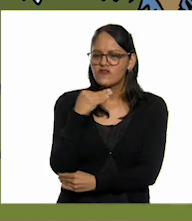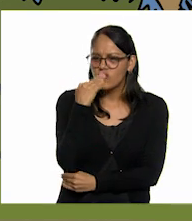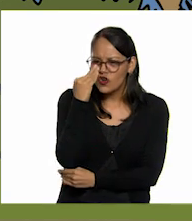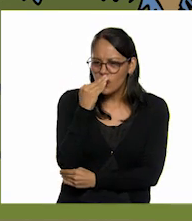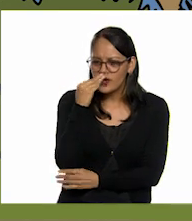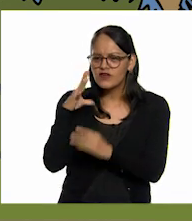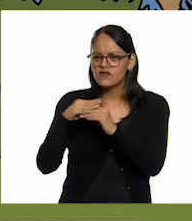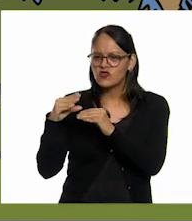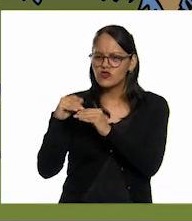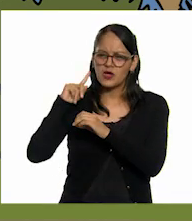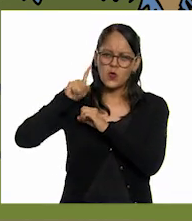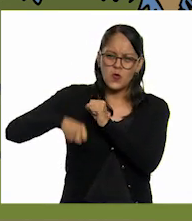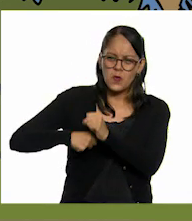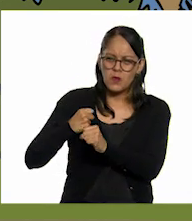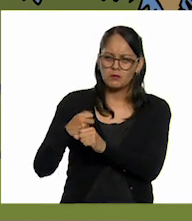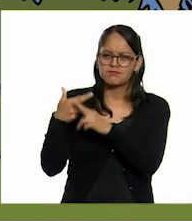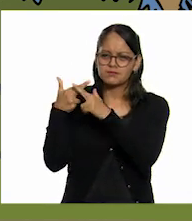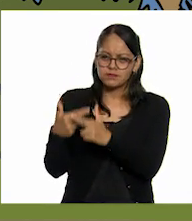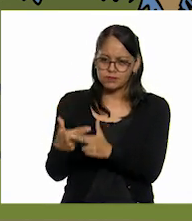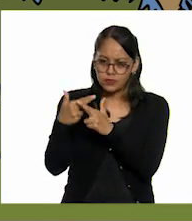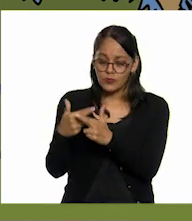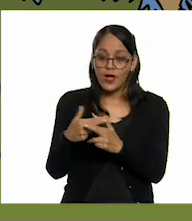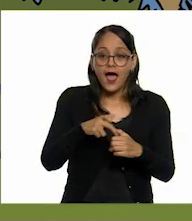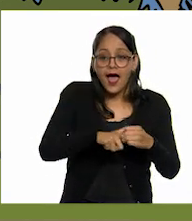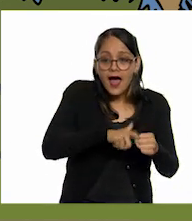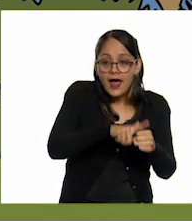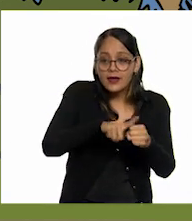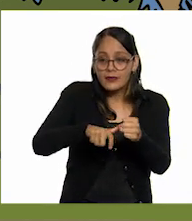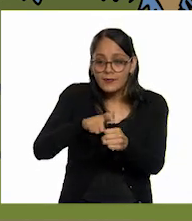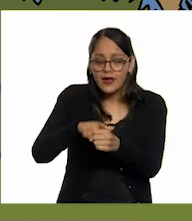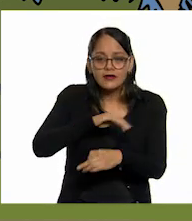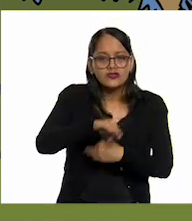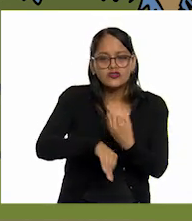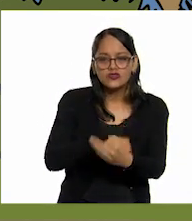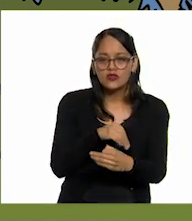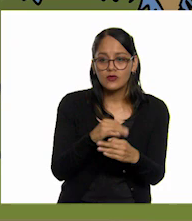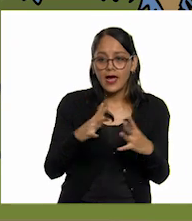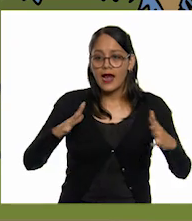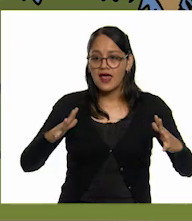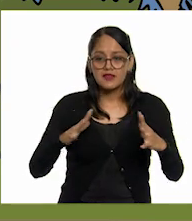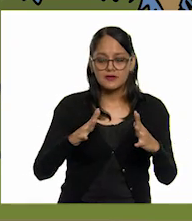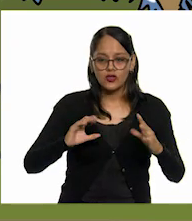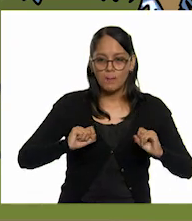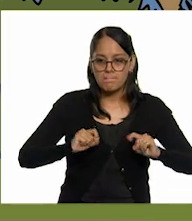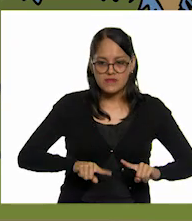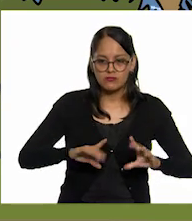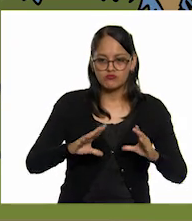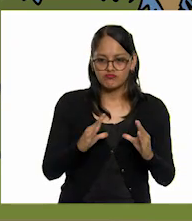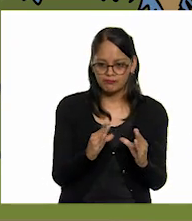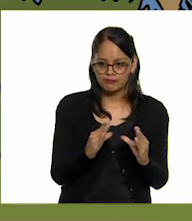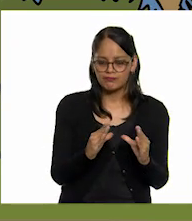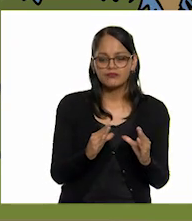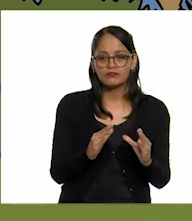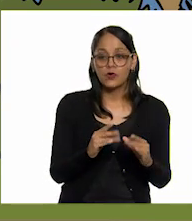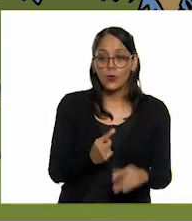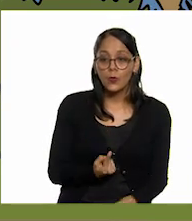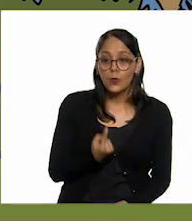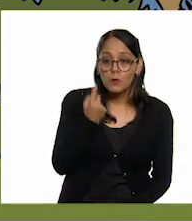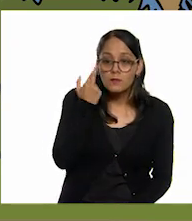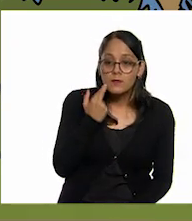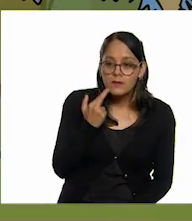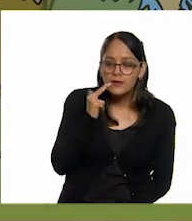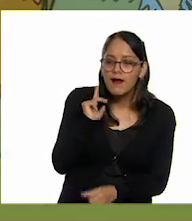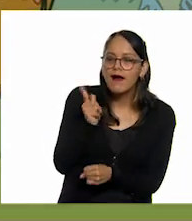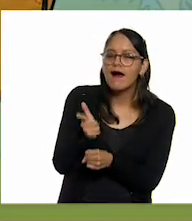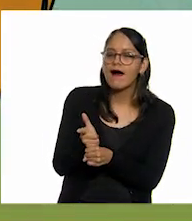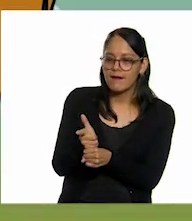frutas, todos los animales de la tierra eran del mismo tamaño. Fue un ratón en el que descubrió el secreto.